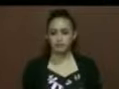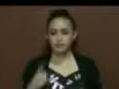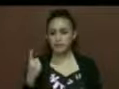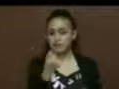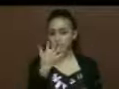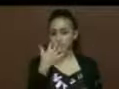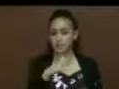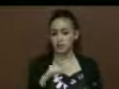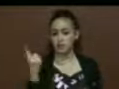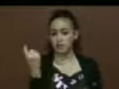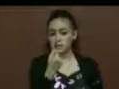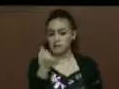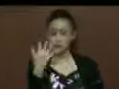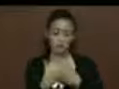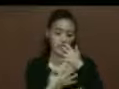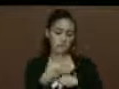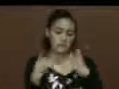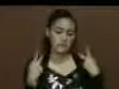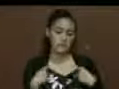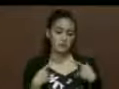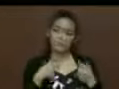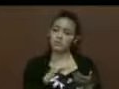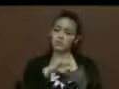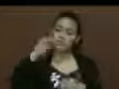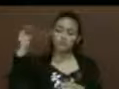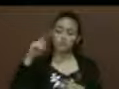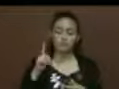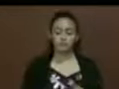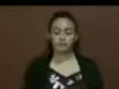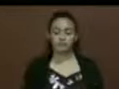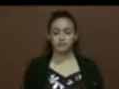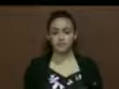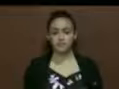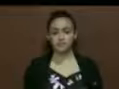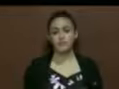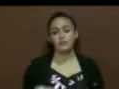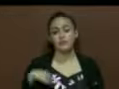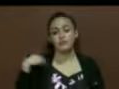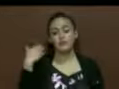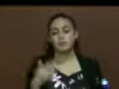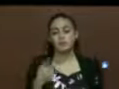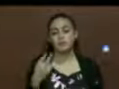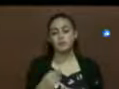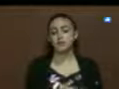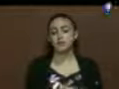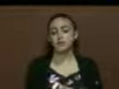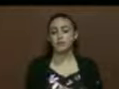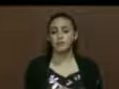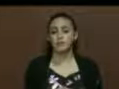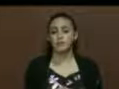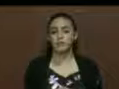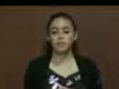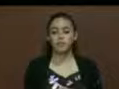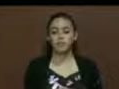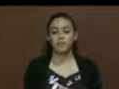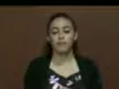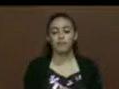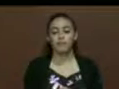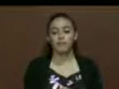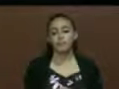110, 115, en el siguiente, la proyección para el siguiente quinquenio. Y luego